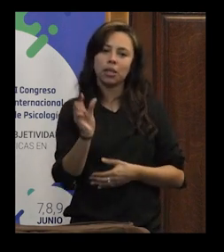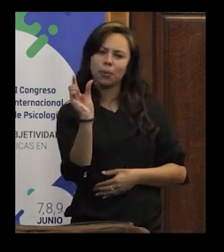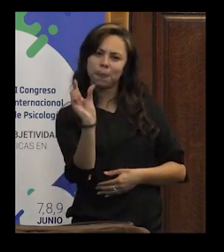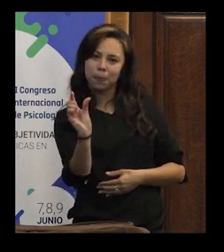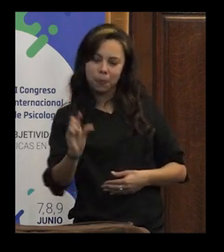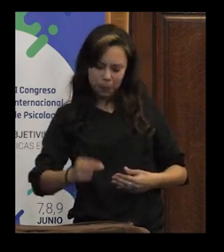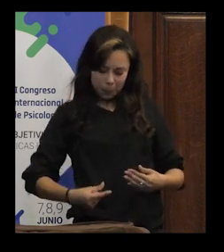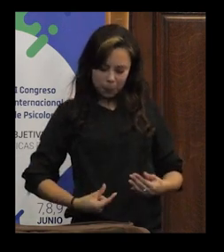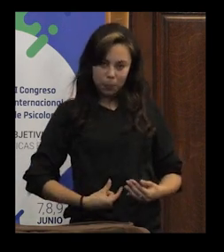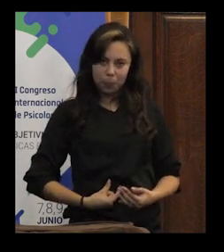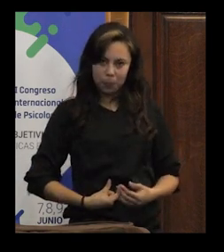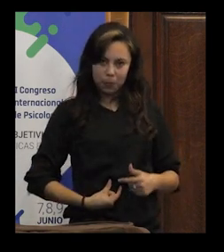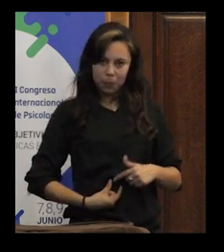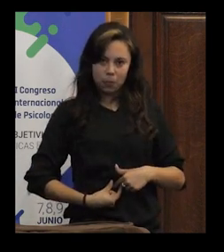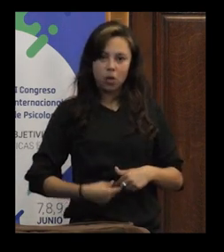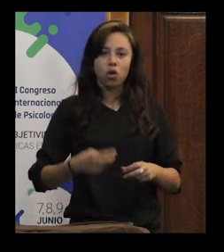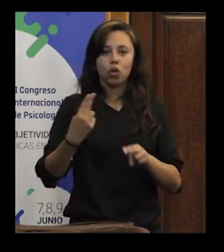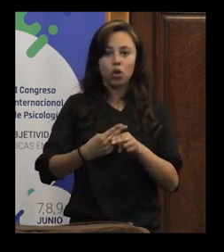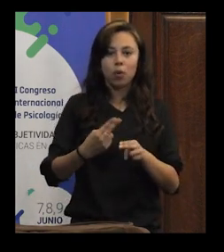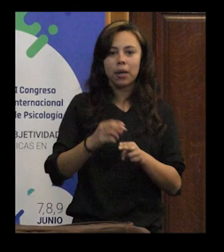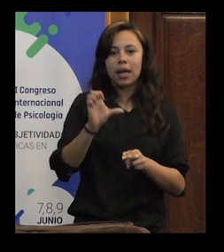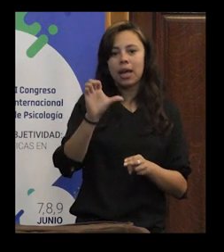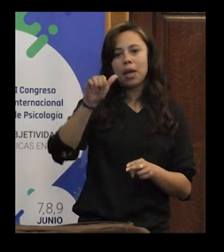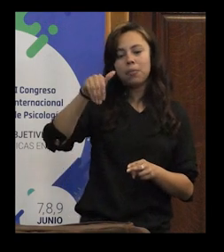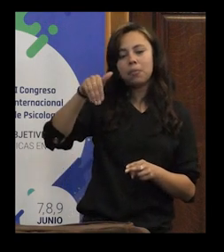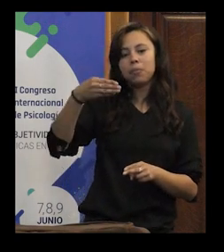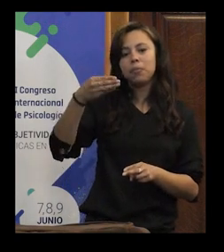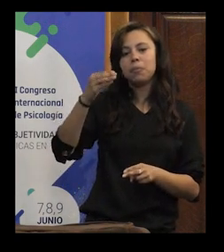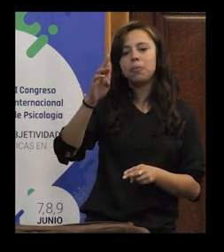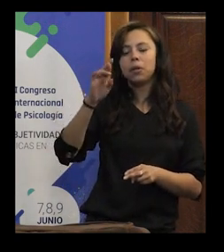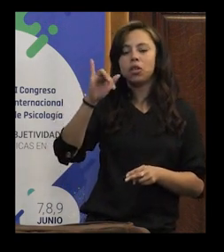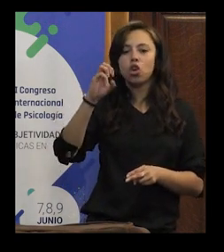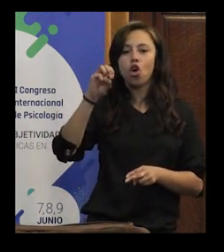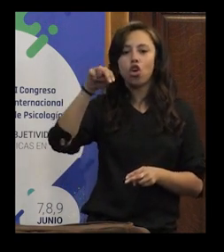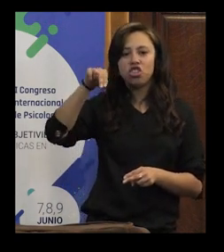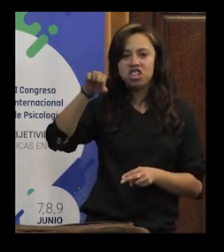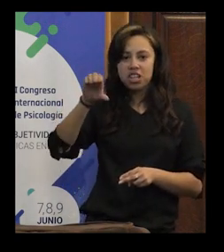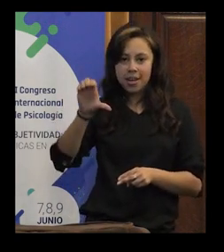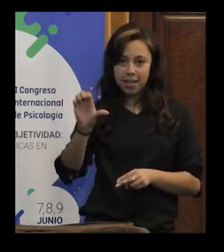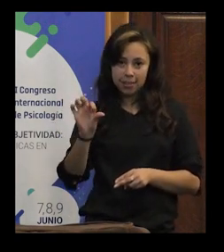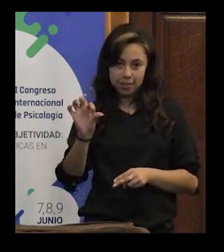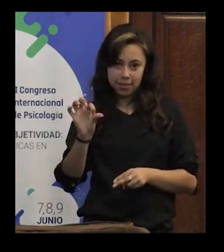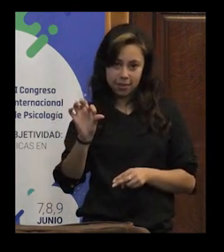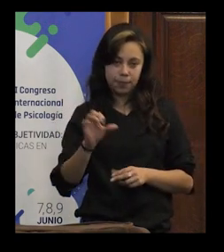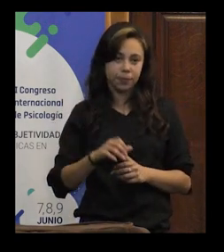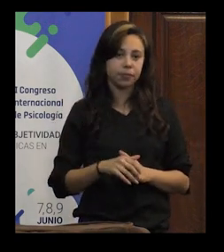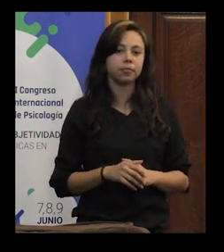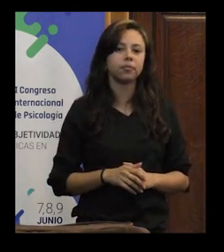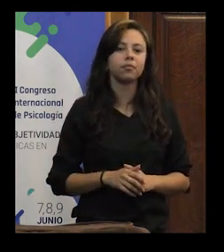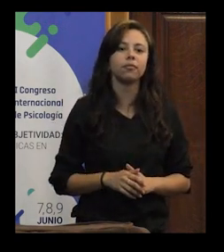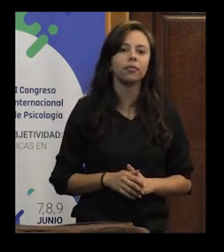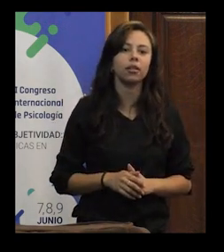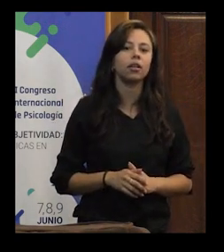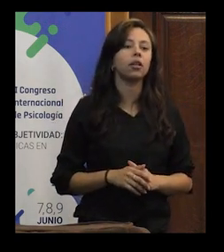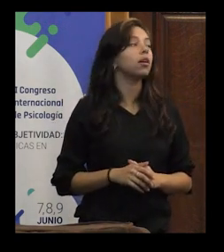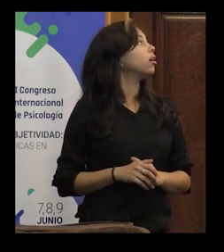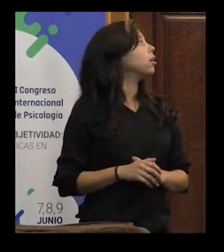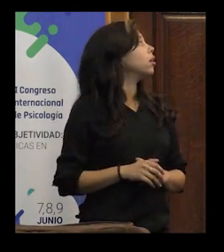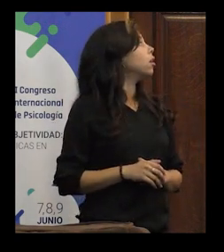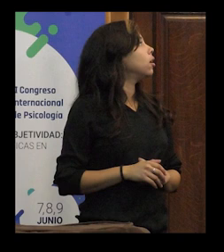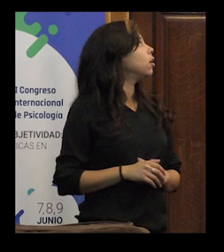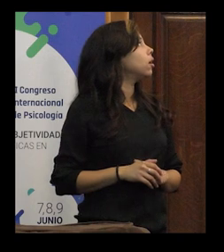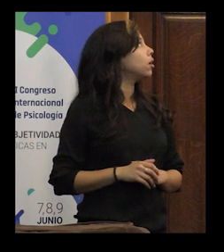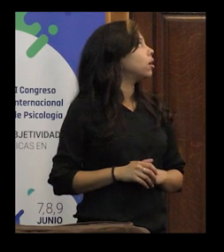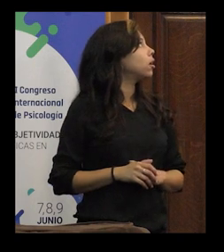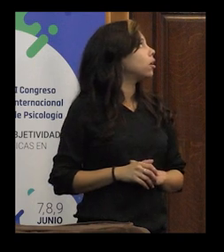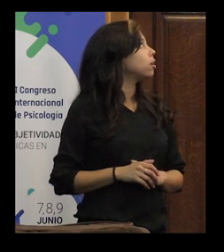Mas existe una moratoria en la edición de células germinales, ¿sí? Estas son las